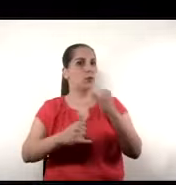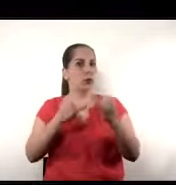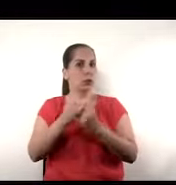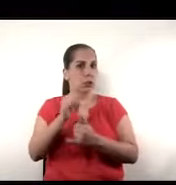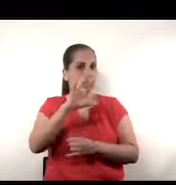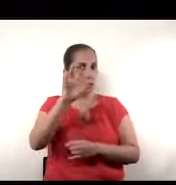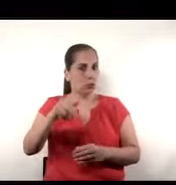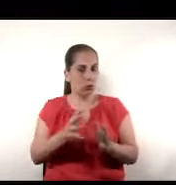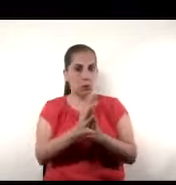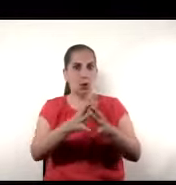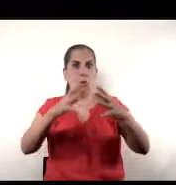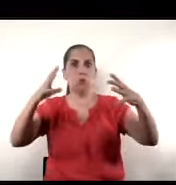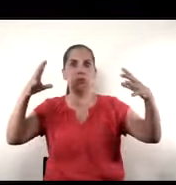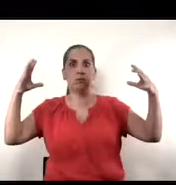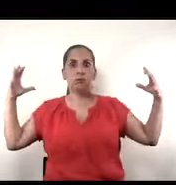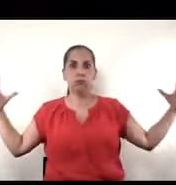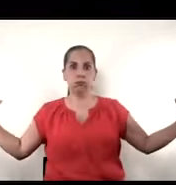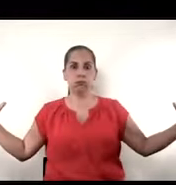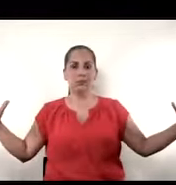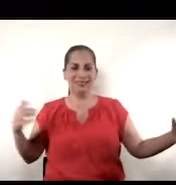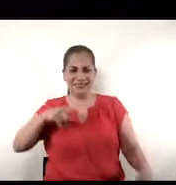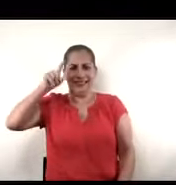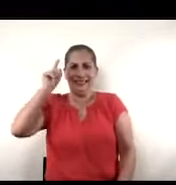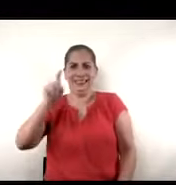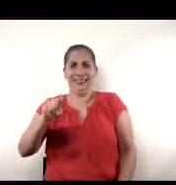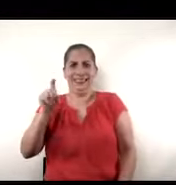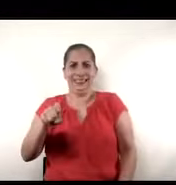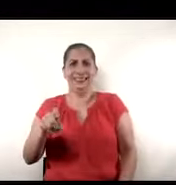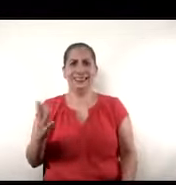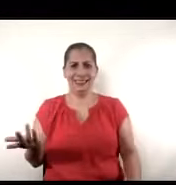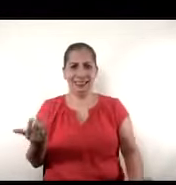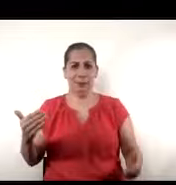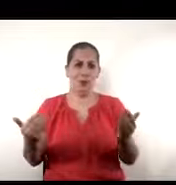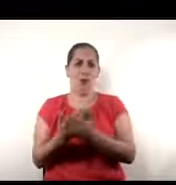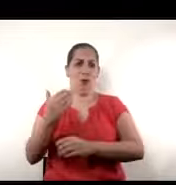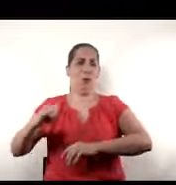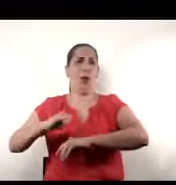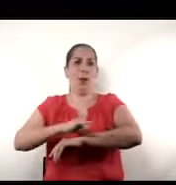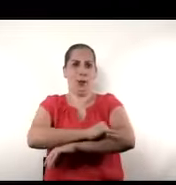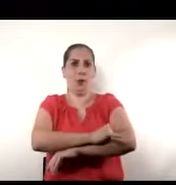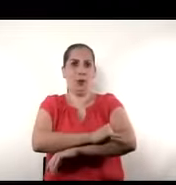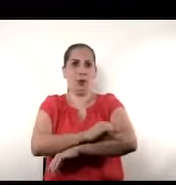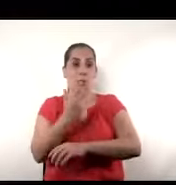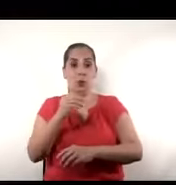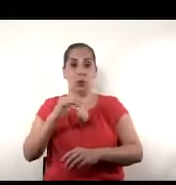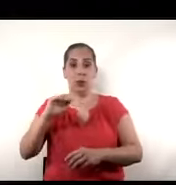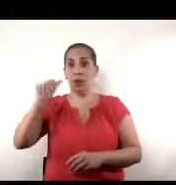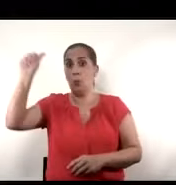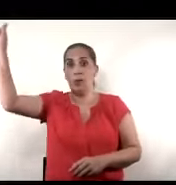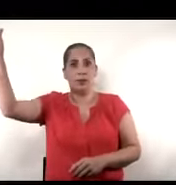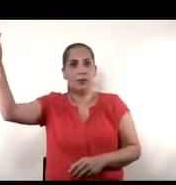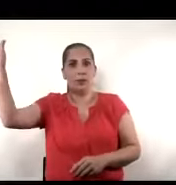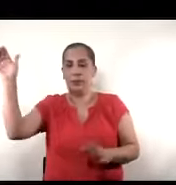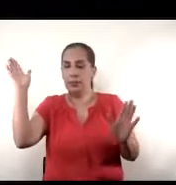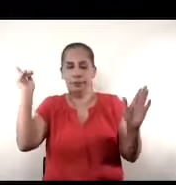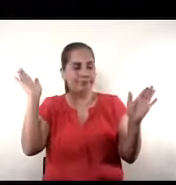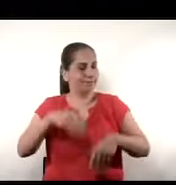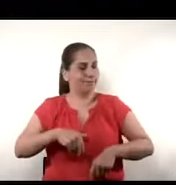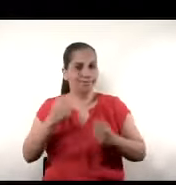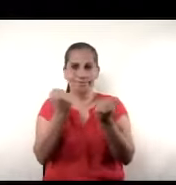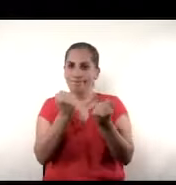aéreo en Costa Rica exigía un nuevo aeropuerto, porque donde está el Juan Santa María ya no tiene la posibilidad